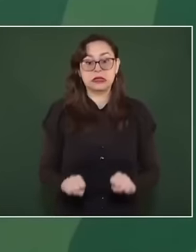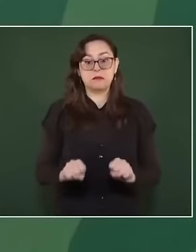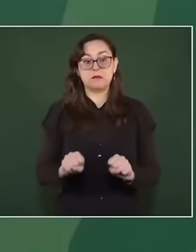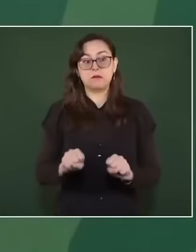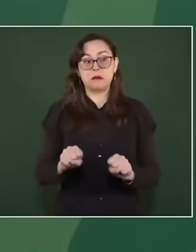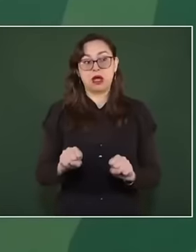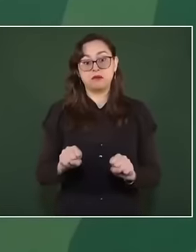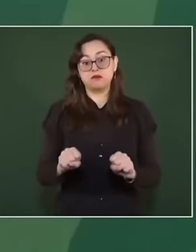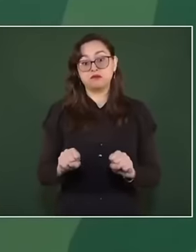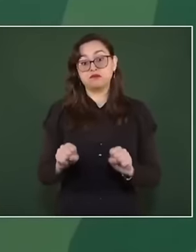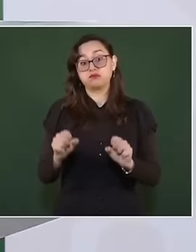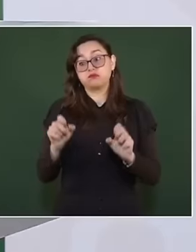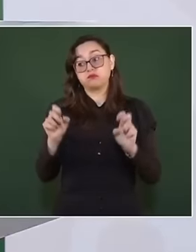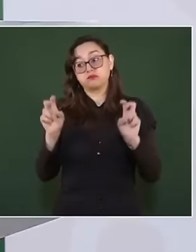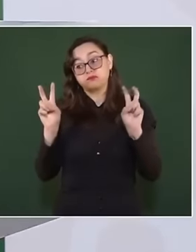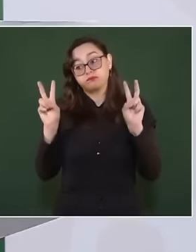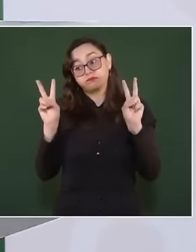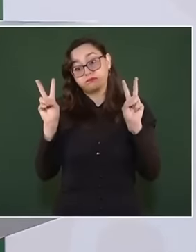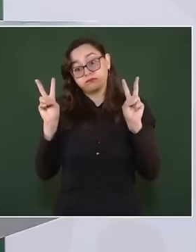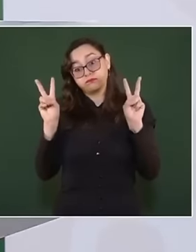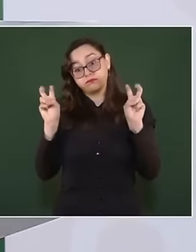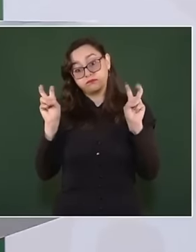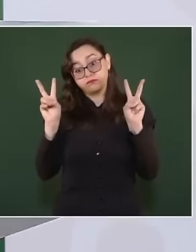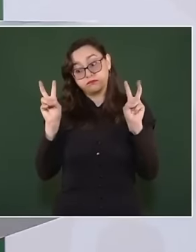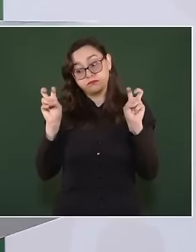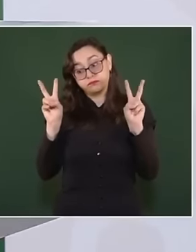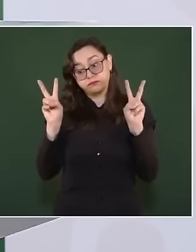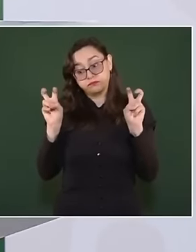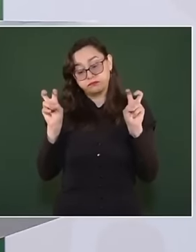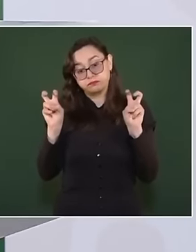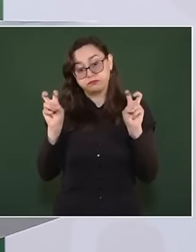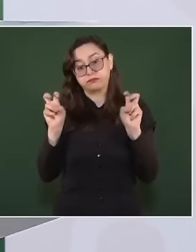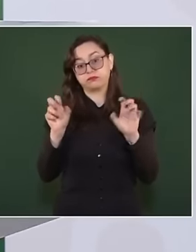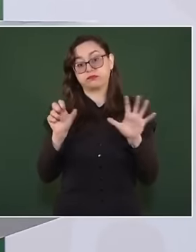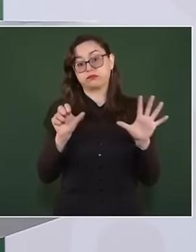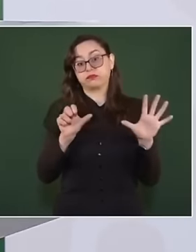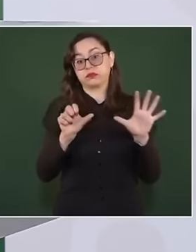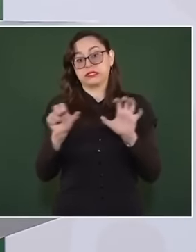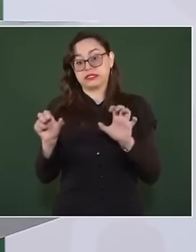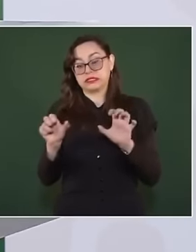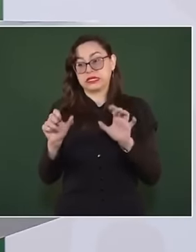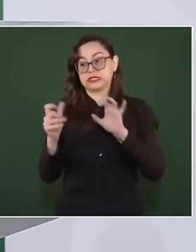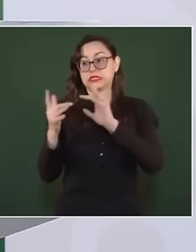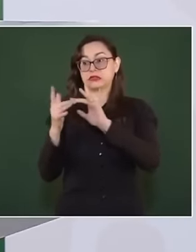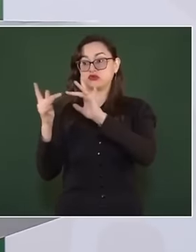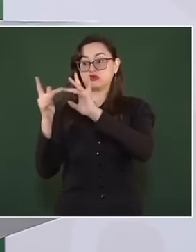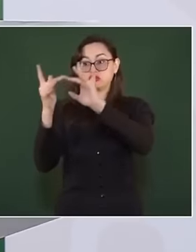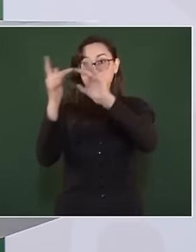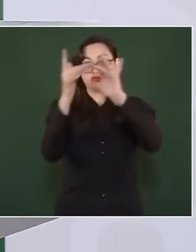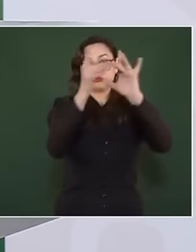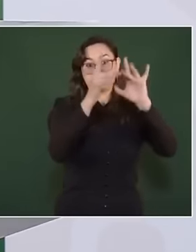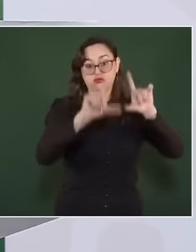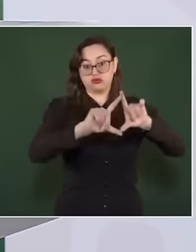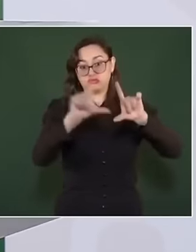supuestamente insisto supuestamente conectados a más de 600 puntos en el